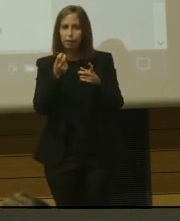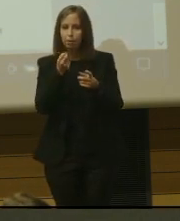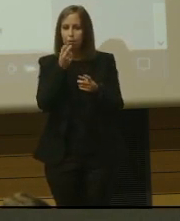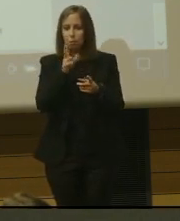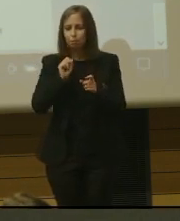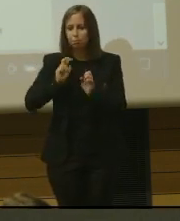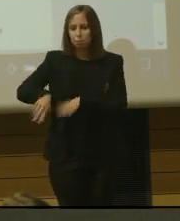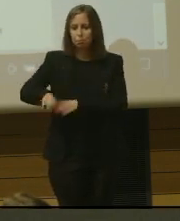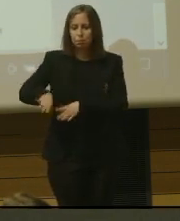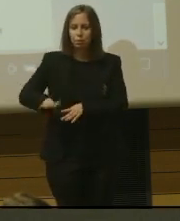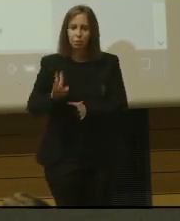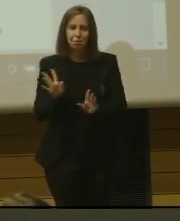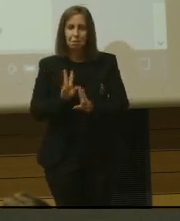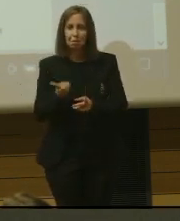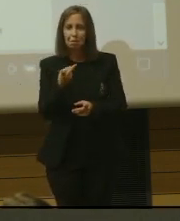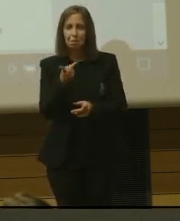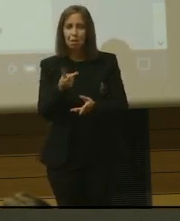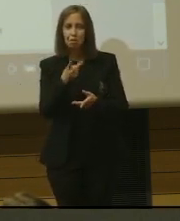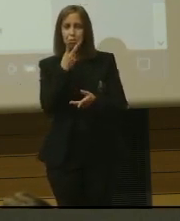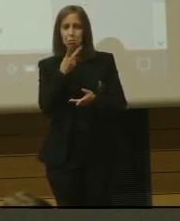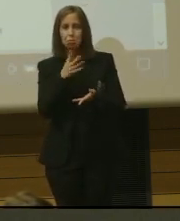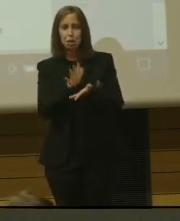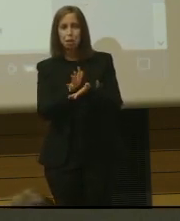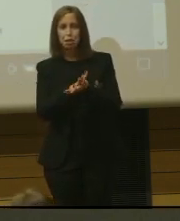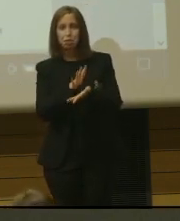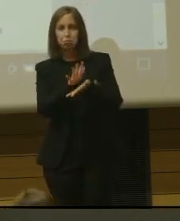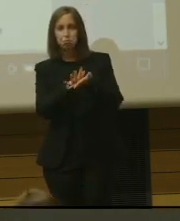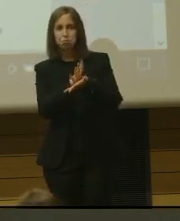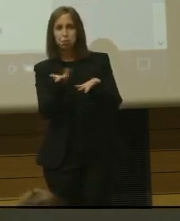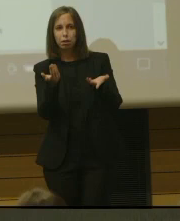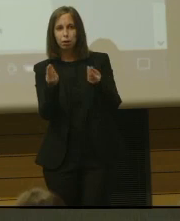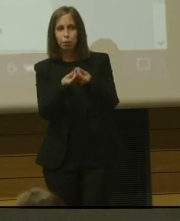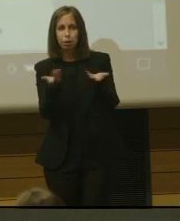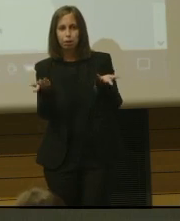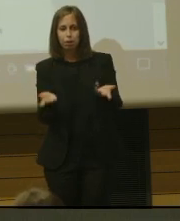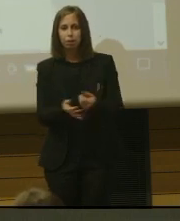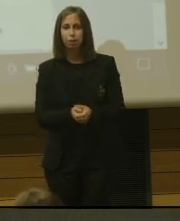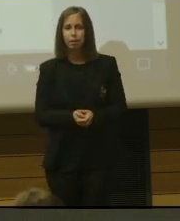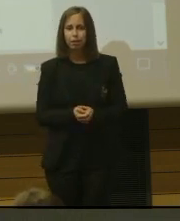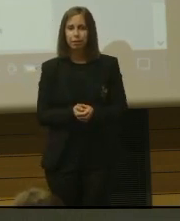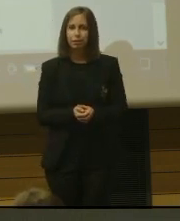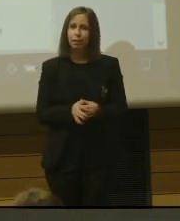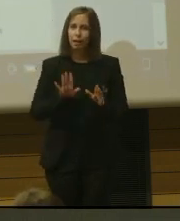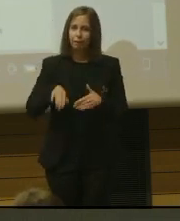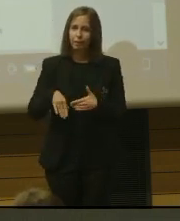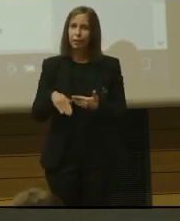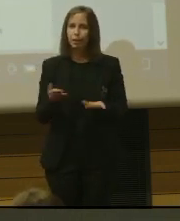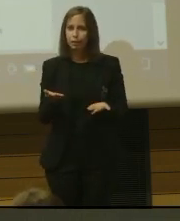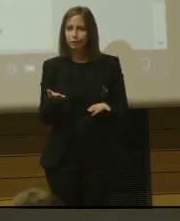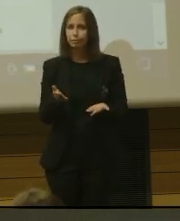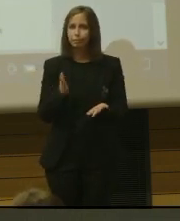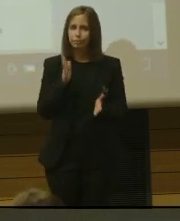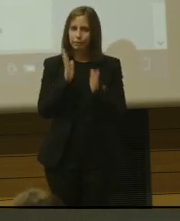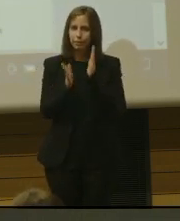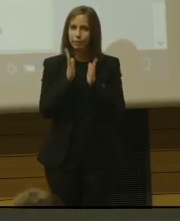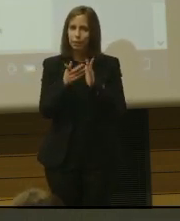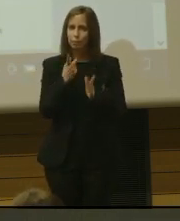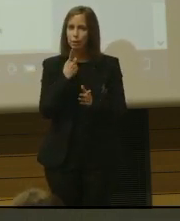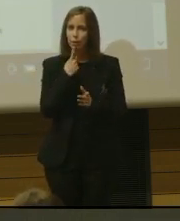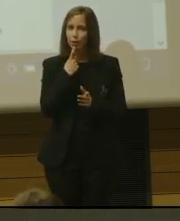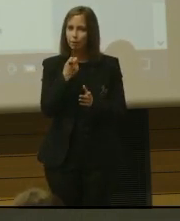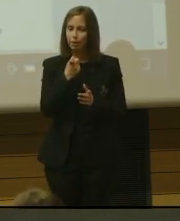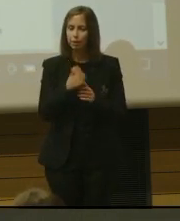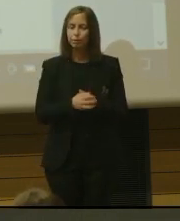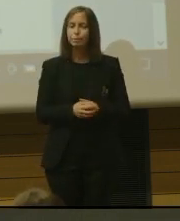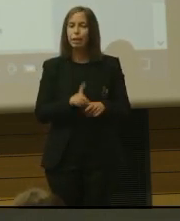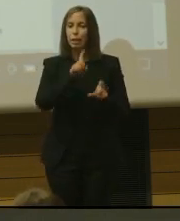cigarrillo, hubiese hecho algo. No, se pusieron las dos a fumar juntas. Bueno, dificulta bastante el trabajo. Y